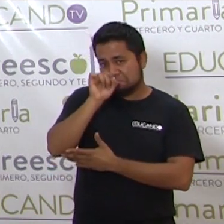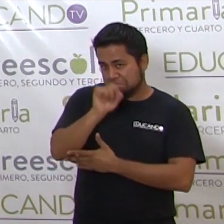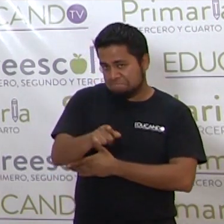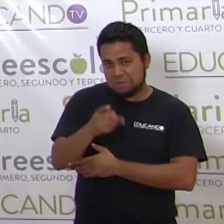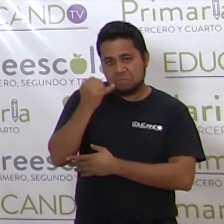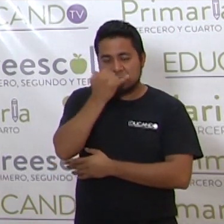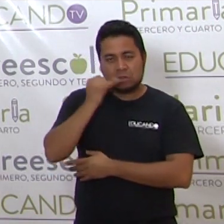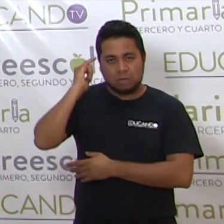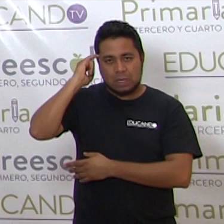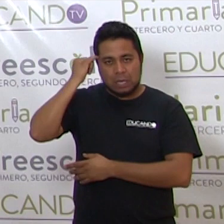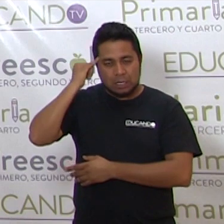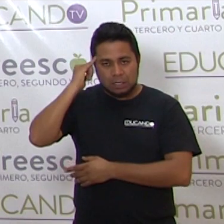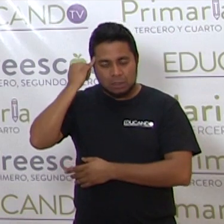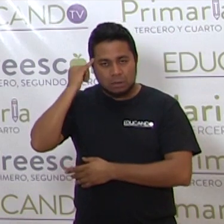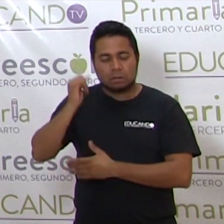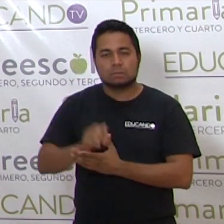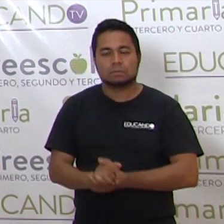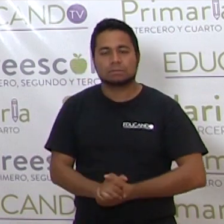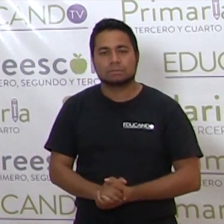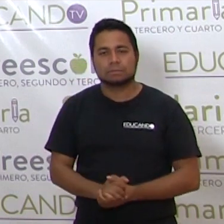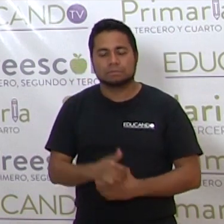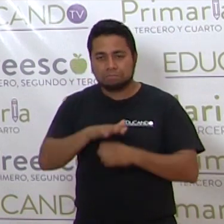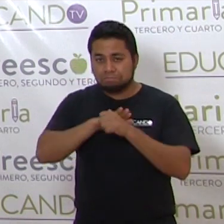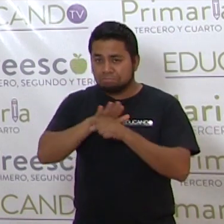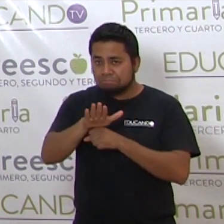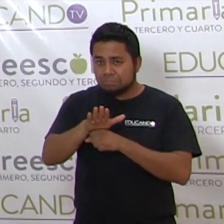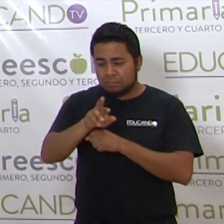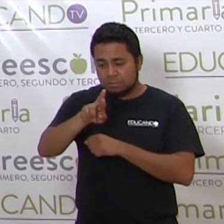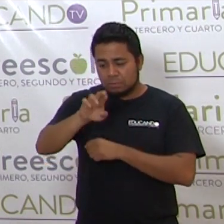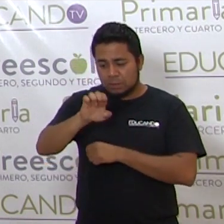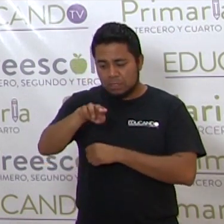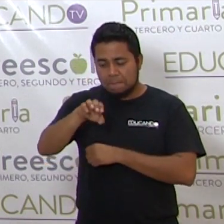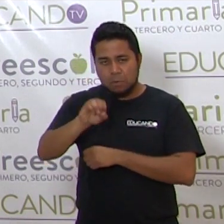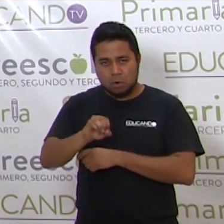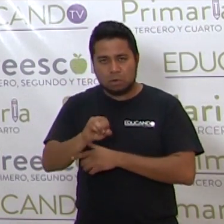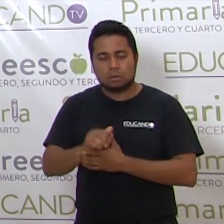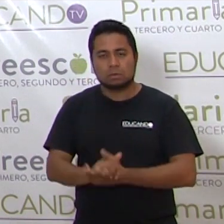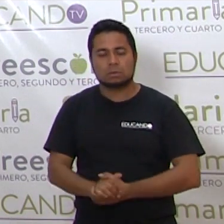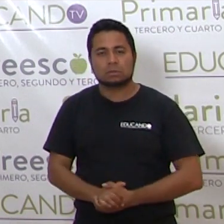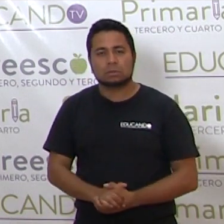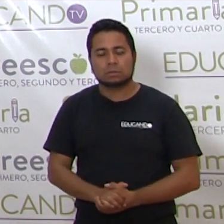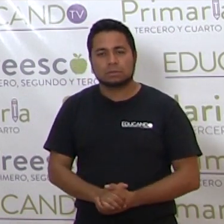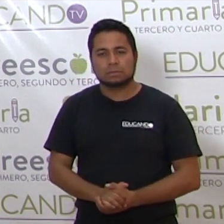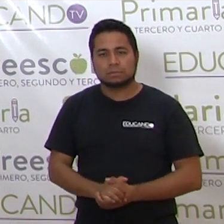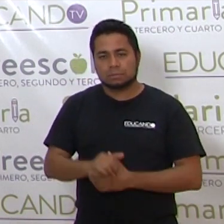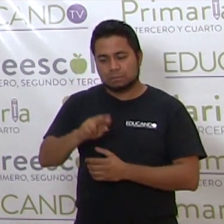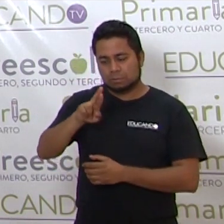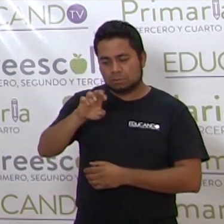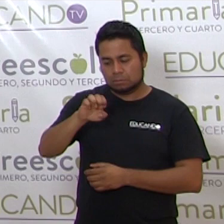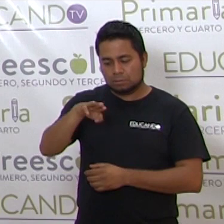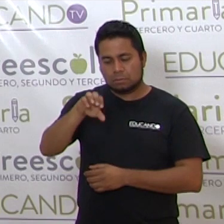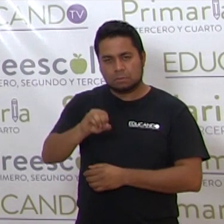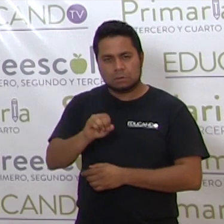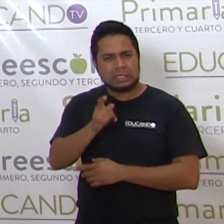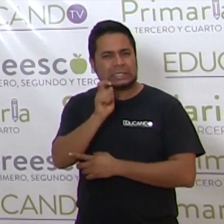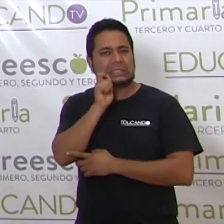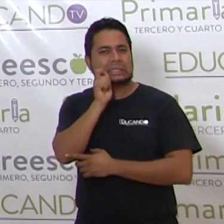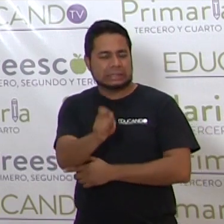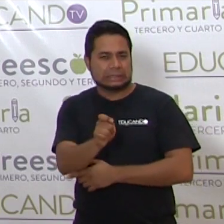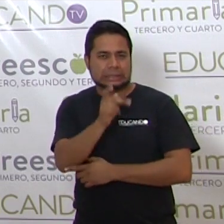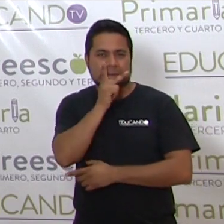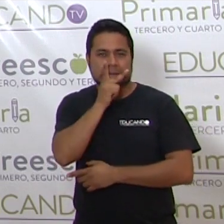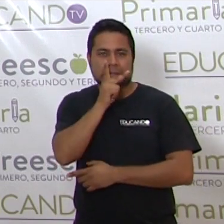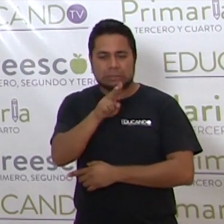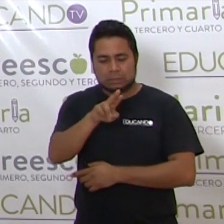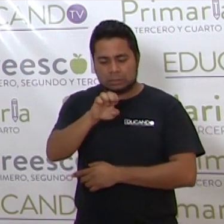la cual es remo remo que creen que significa